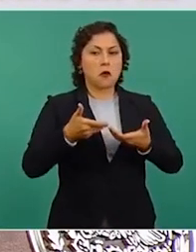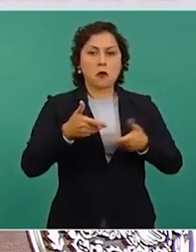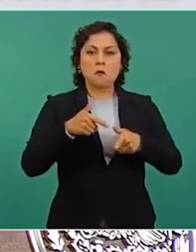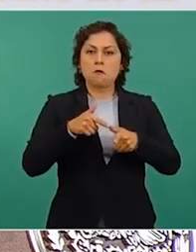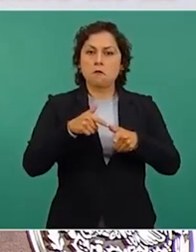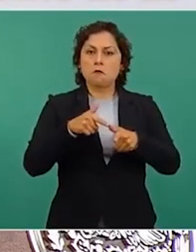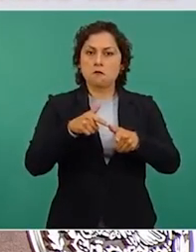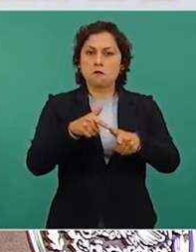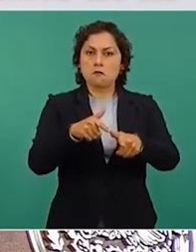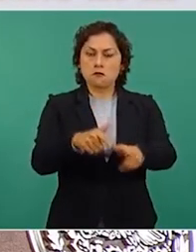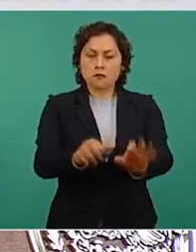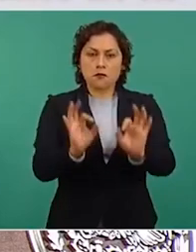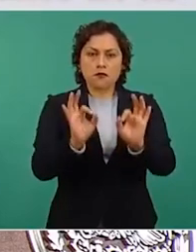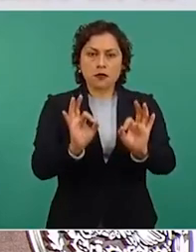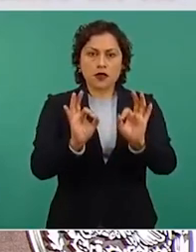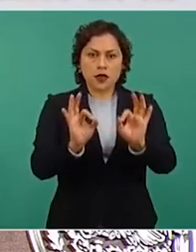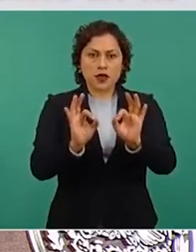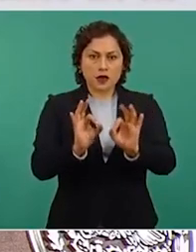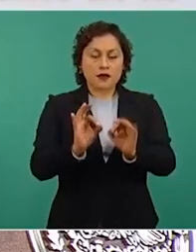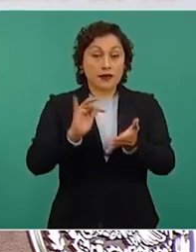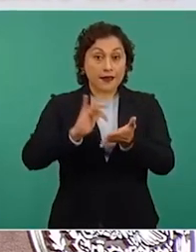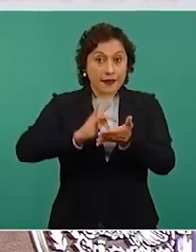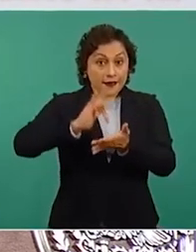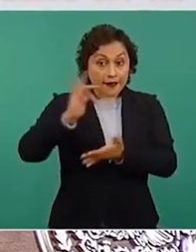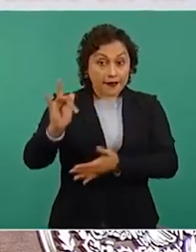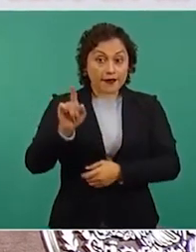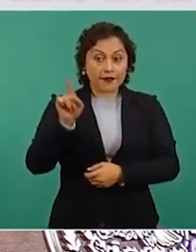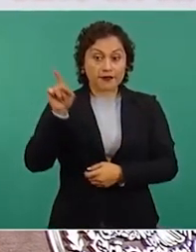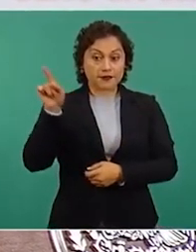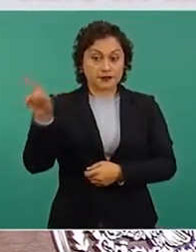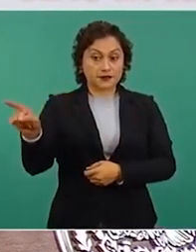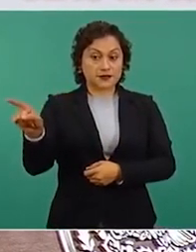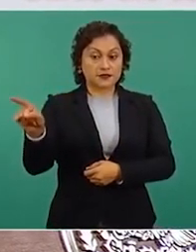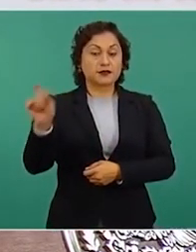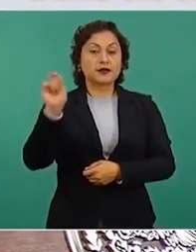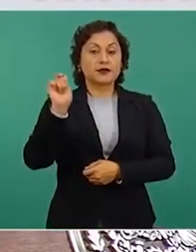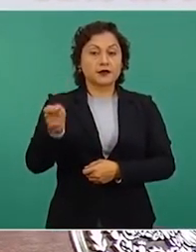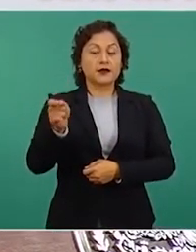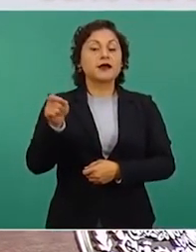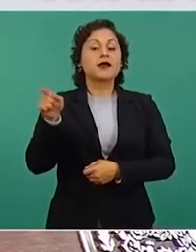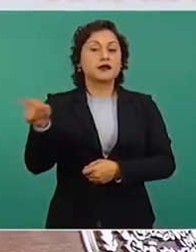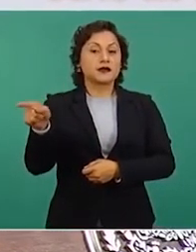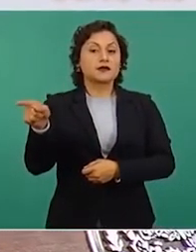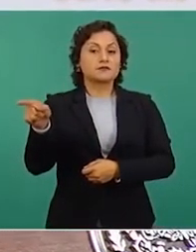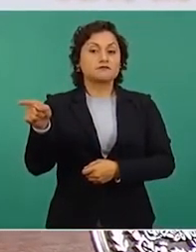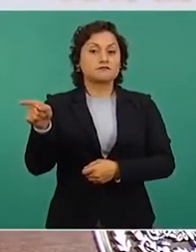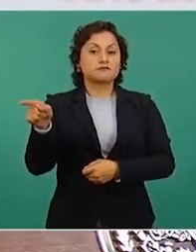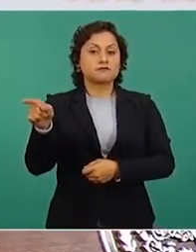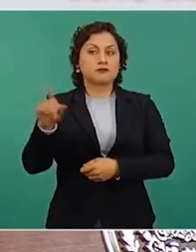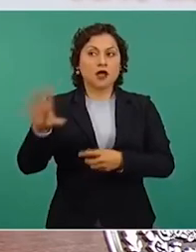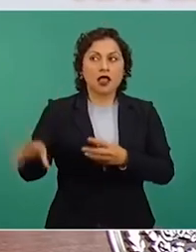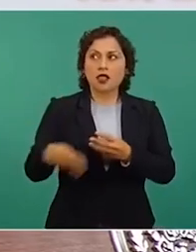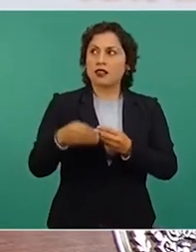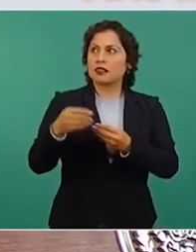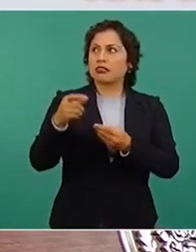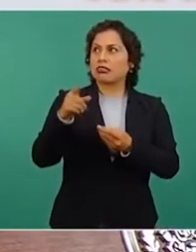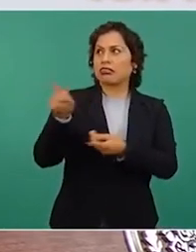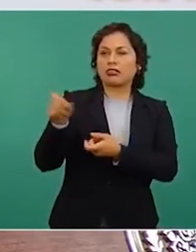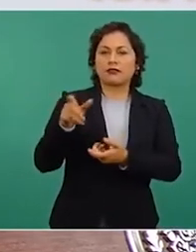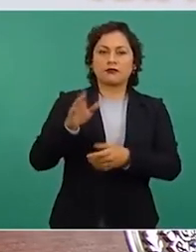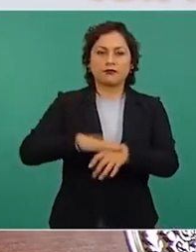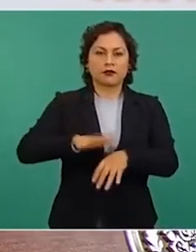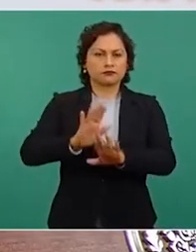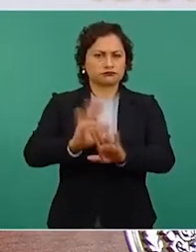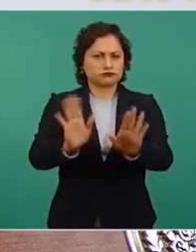el que no se haya recurrido a deuda adicional. Es